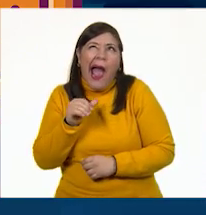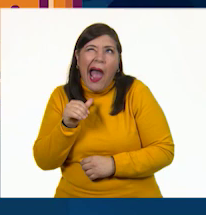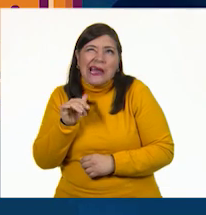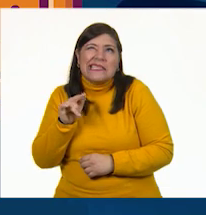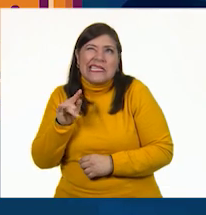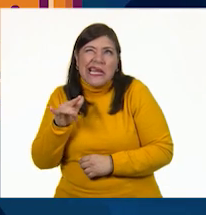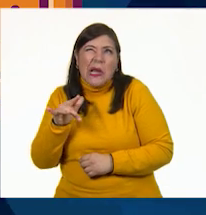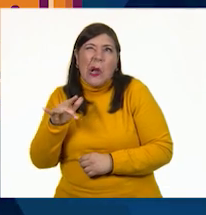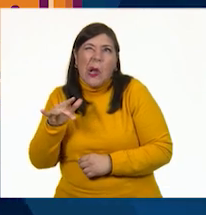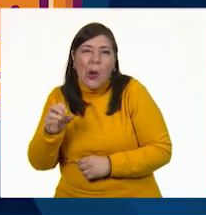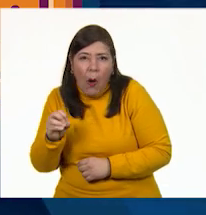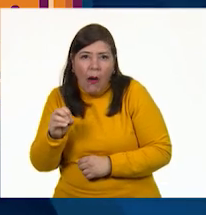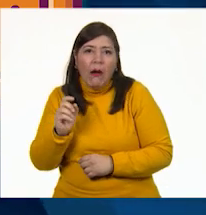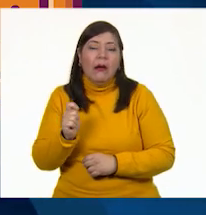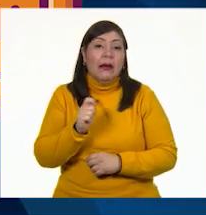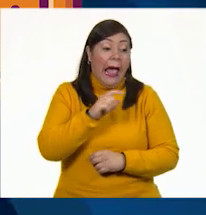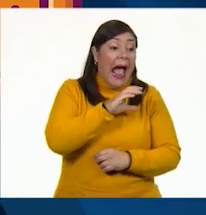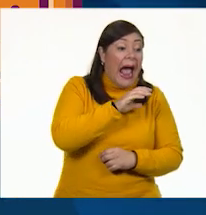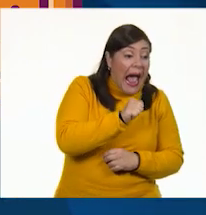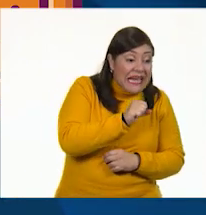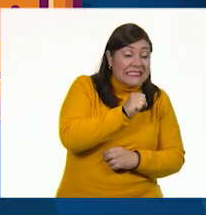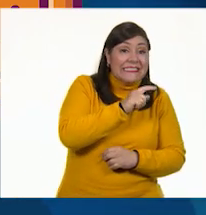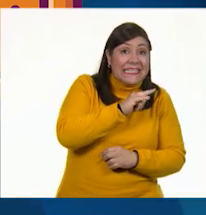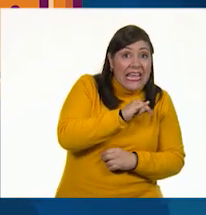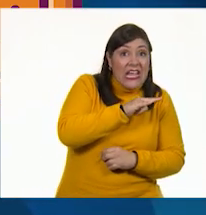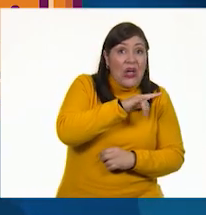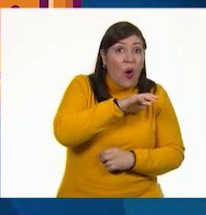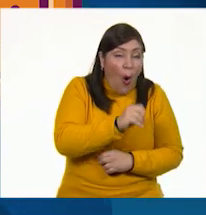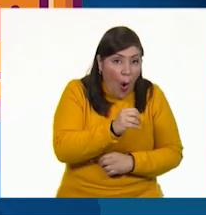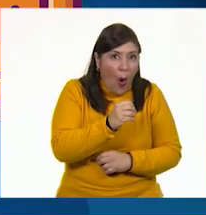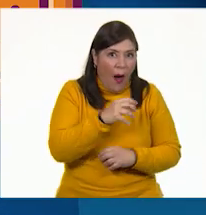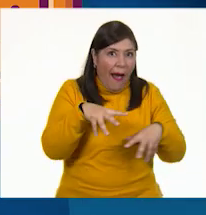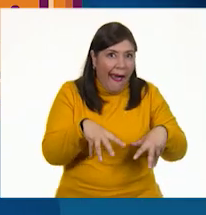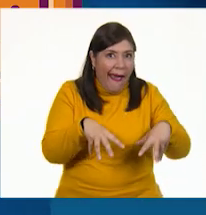Castillo. Castillo. ¡Castillo!